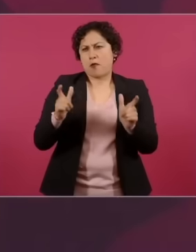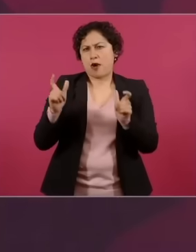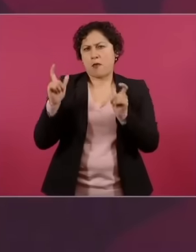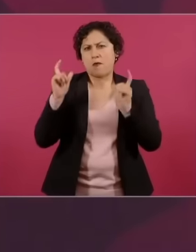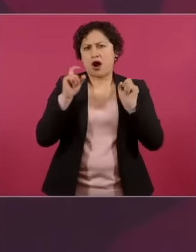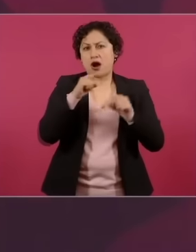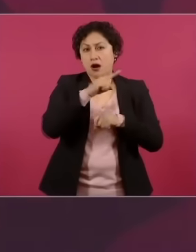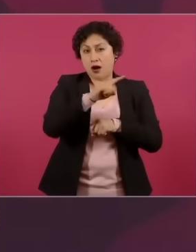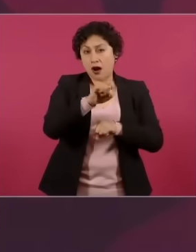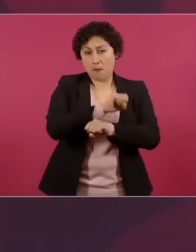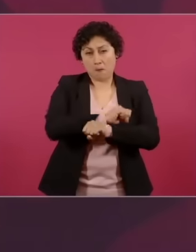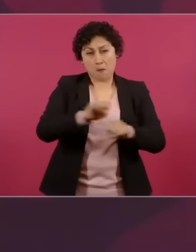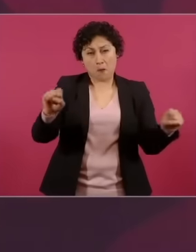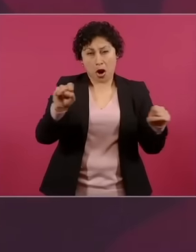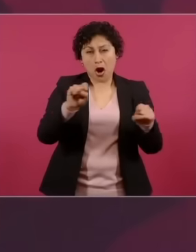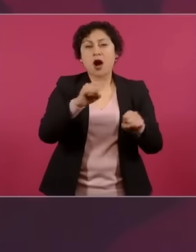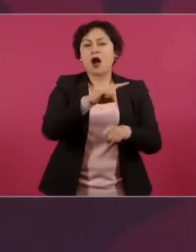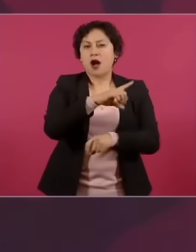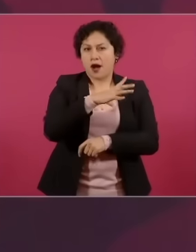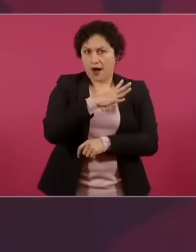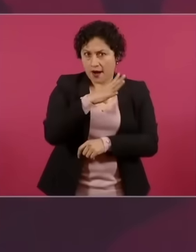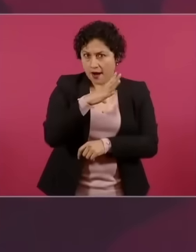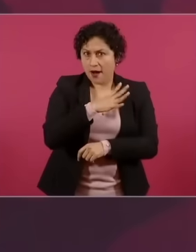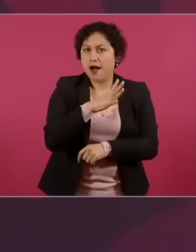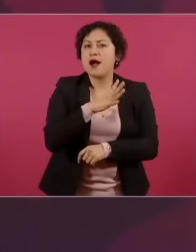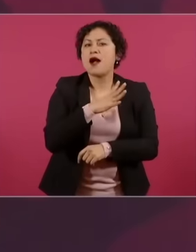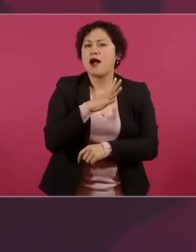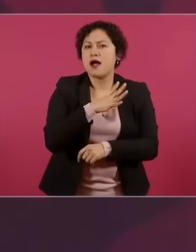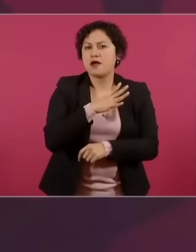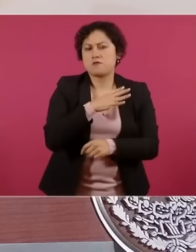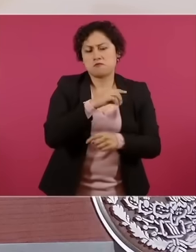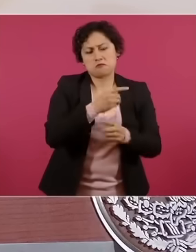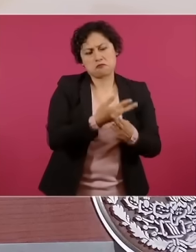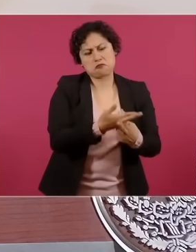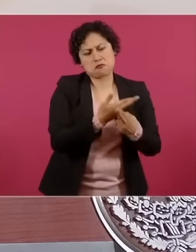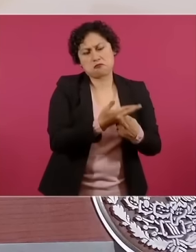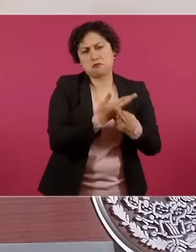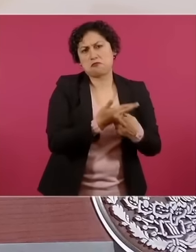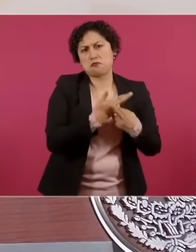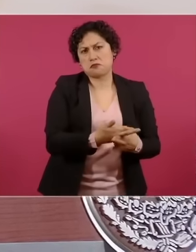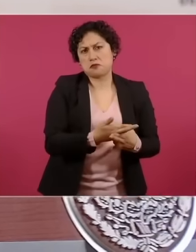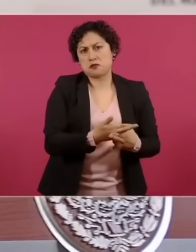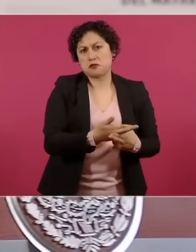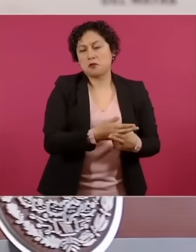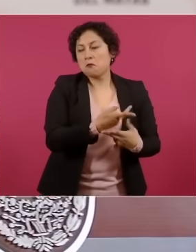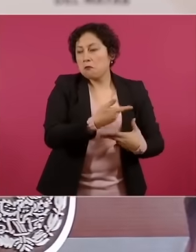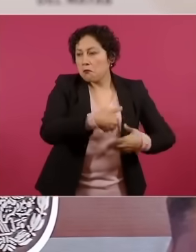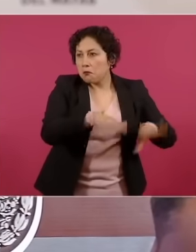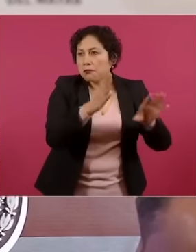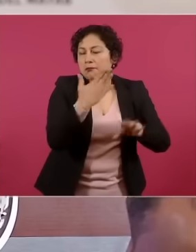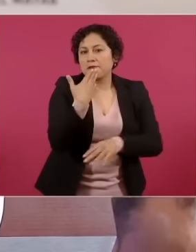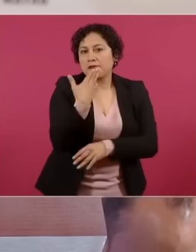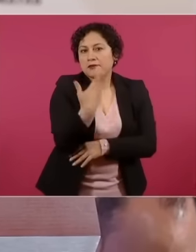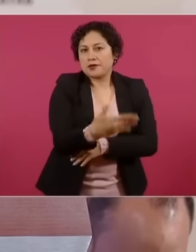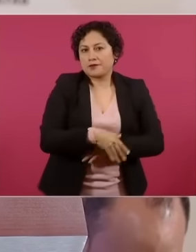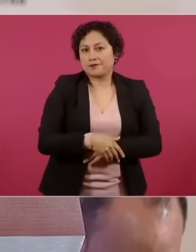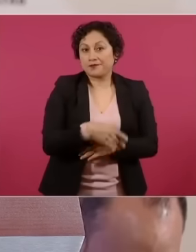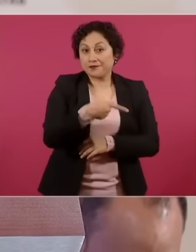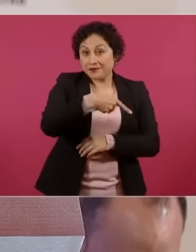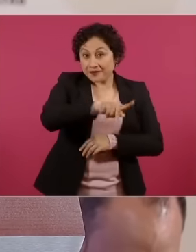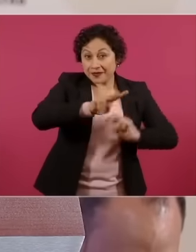pero enfrentar la pandemia del fentanilo no va a ser